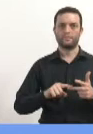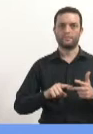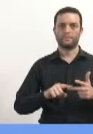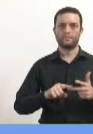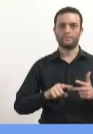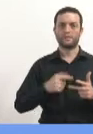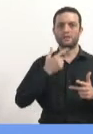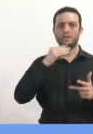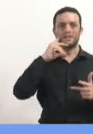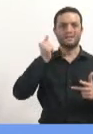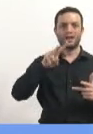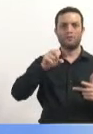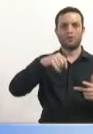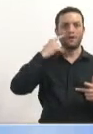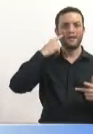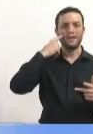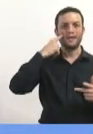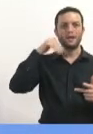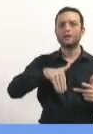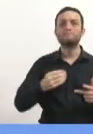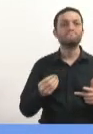senador schiavoni su voto